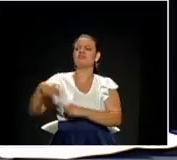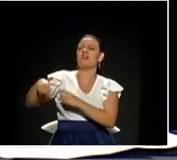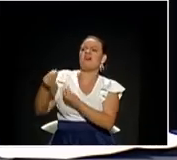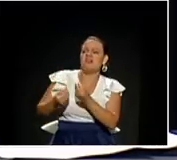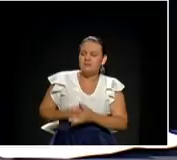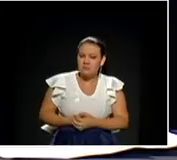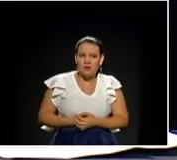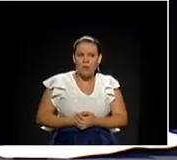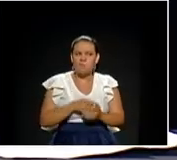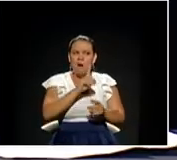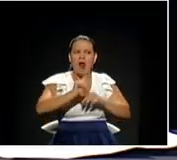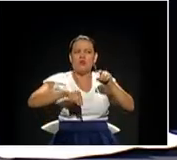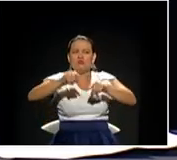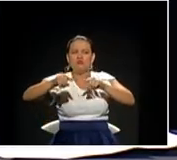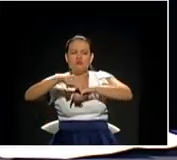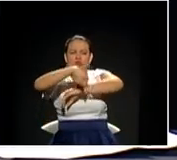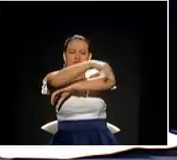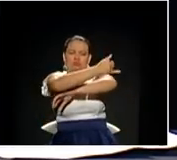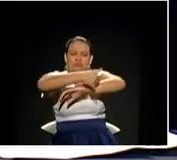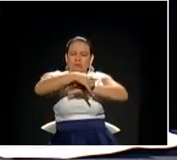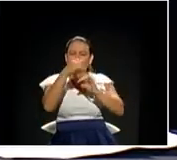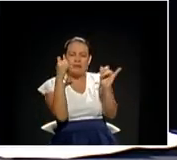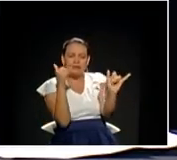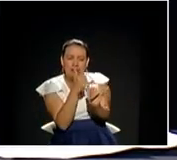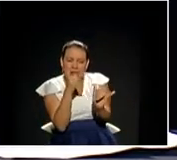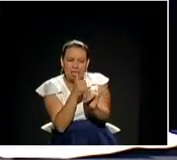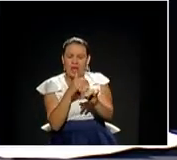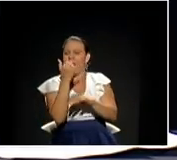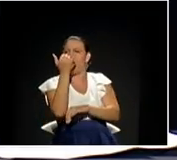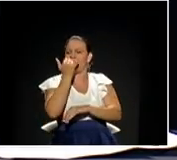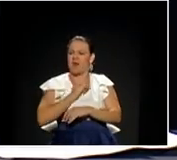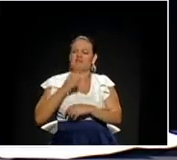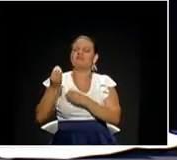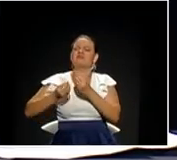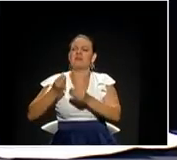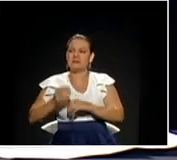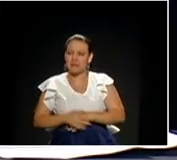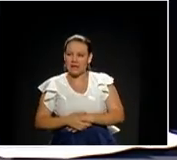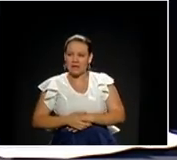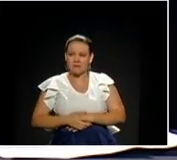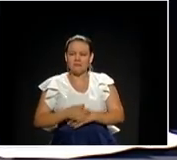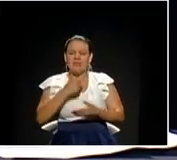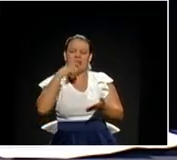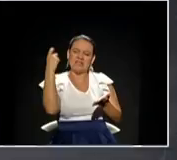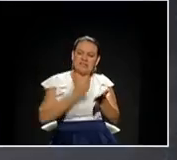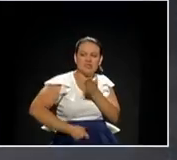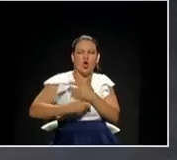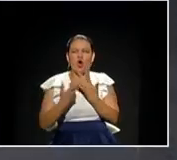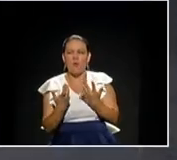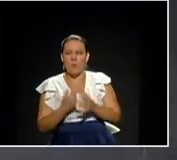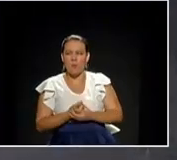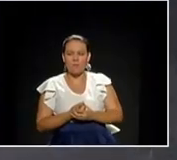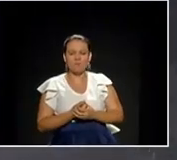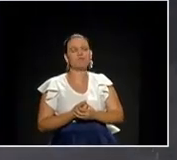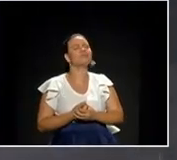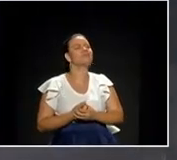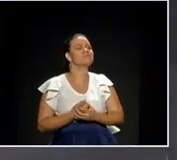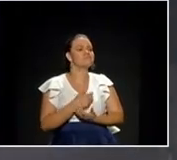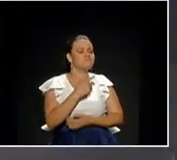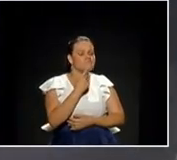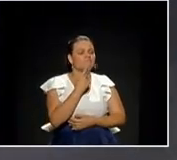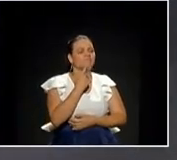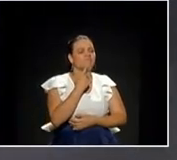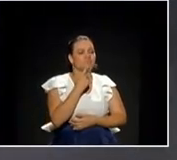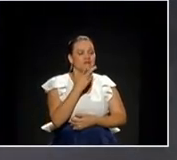que los ingenieros involucrados y que hará con los ciudadanos que son los principales afectados lamentable nos